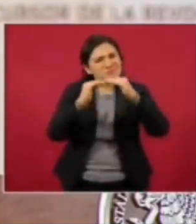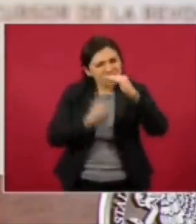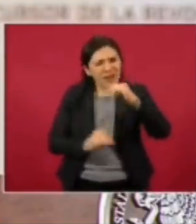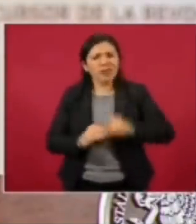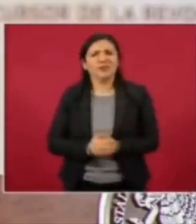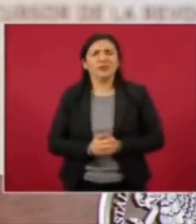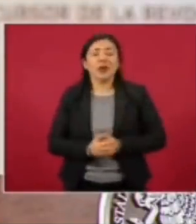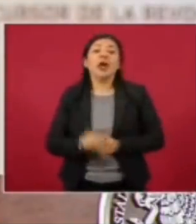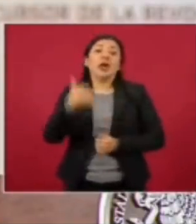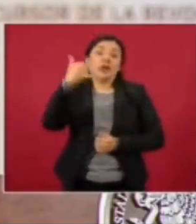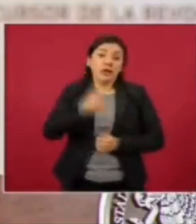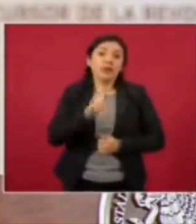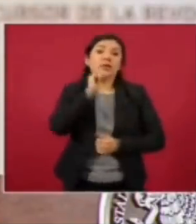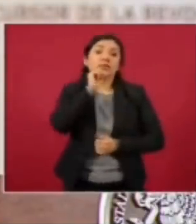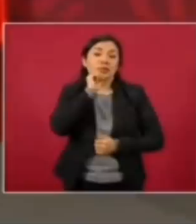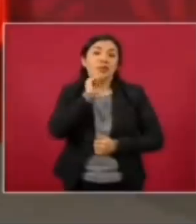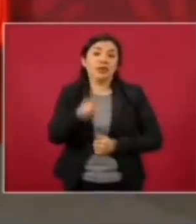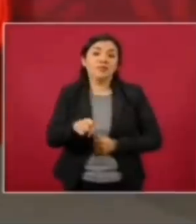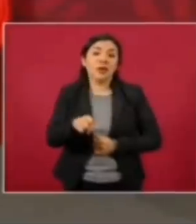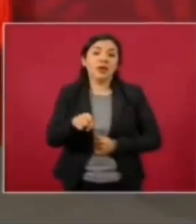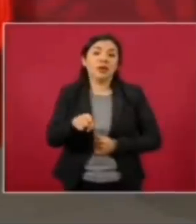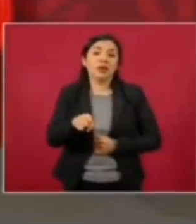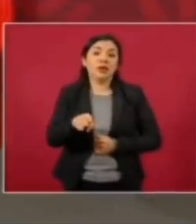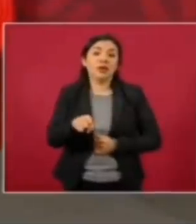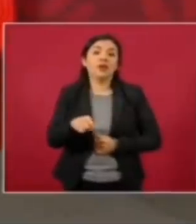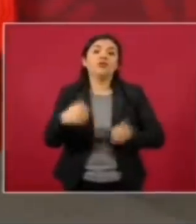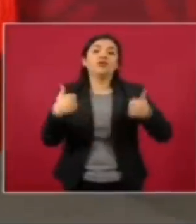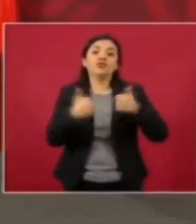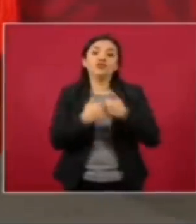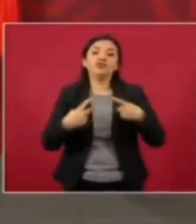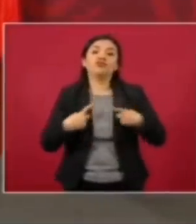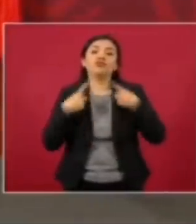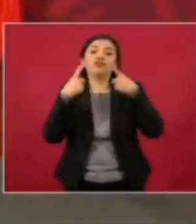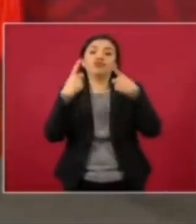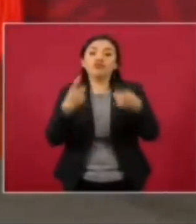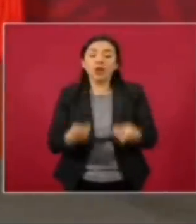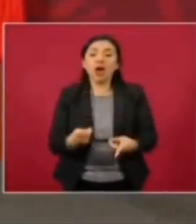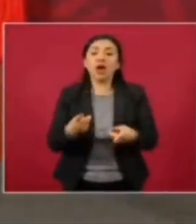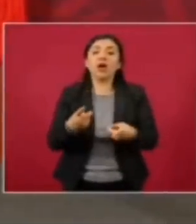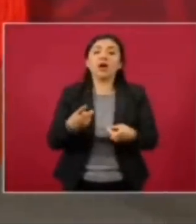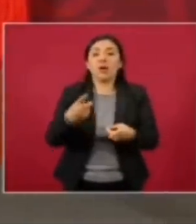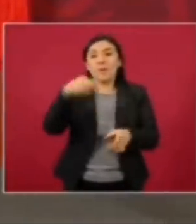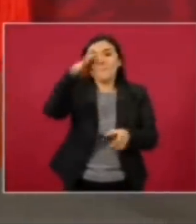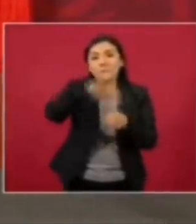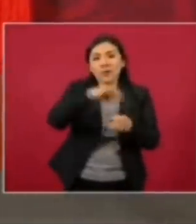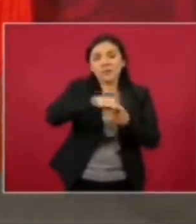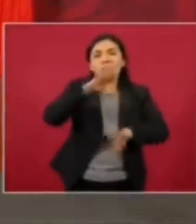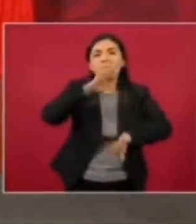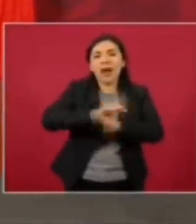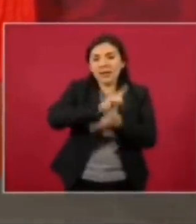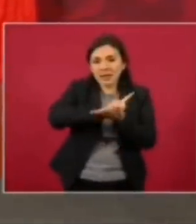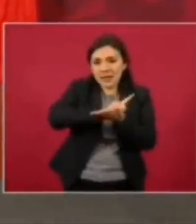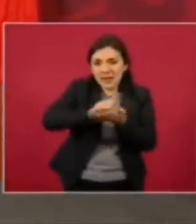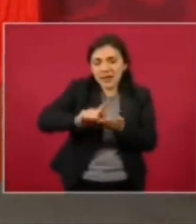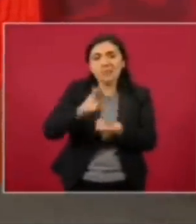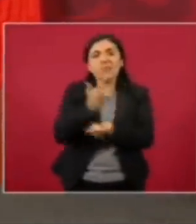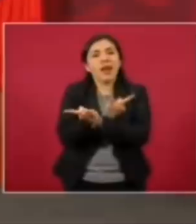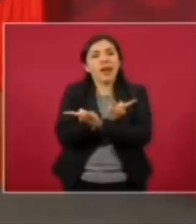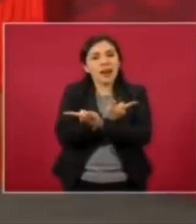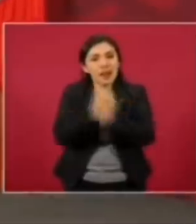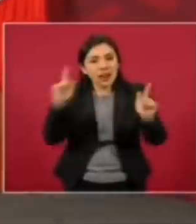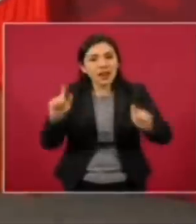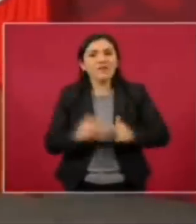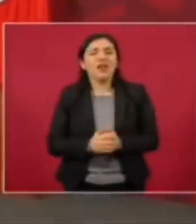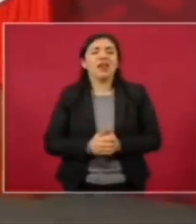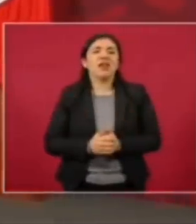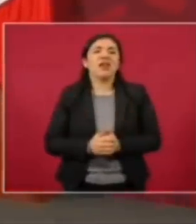y que al mismo tiempo se garanticen elecciones limpias, libres,